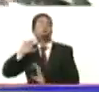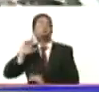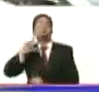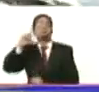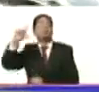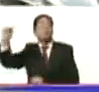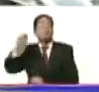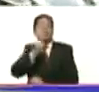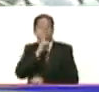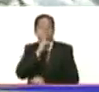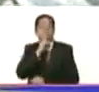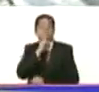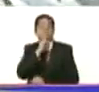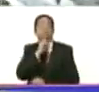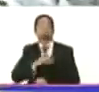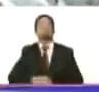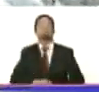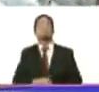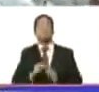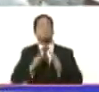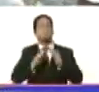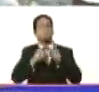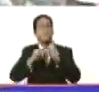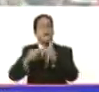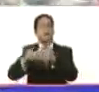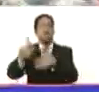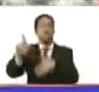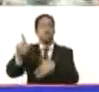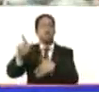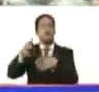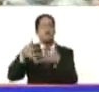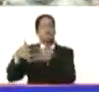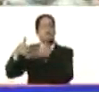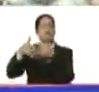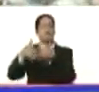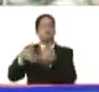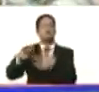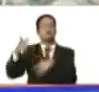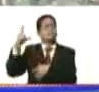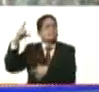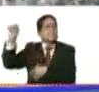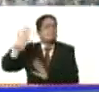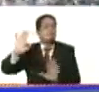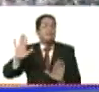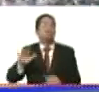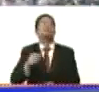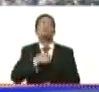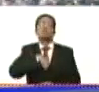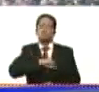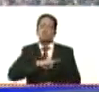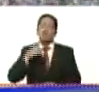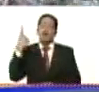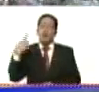Se fue. Barco gringo, fuera de aquí. Paz, soberanía, independencia.